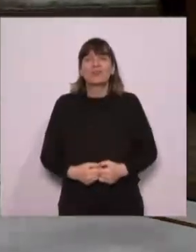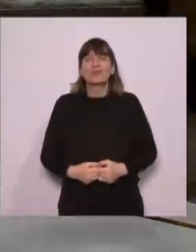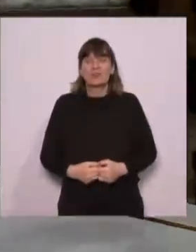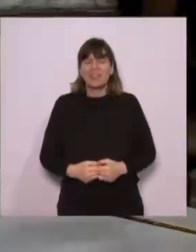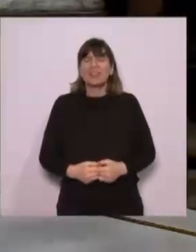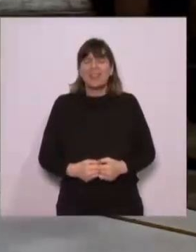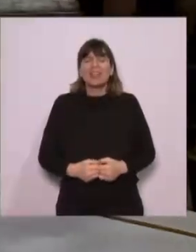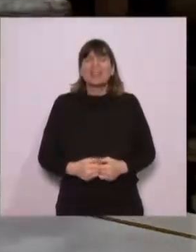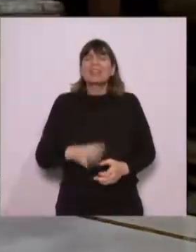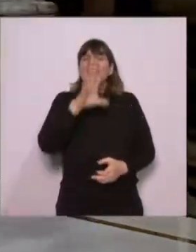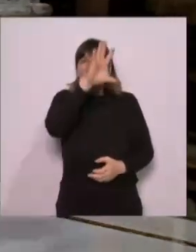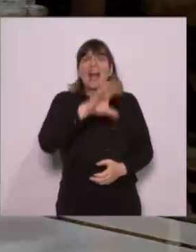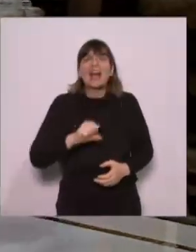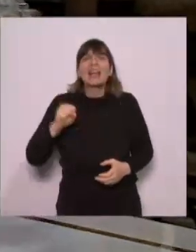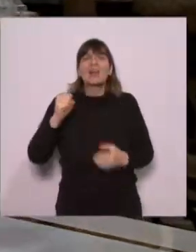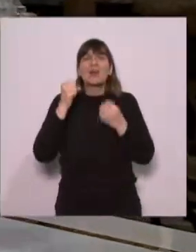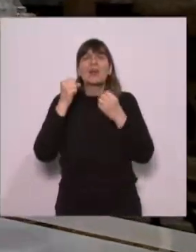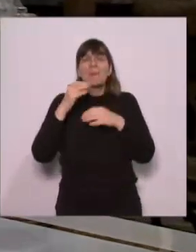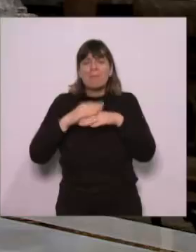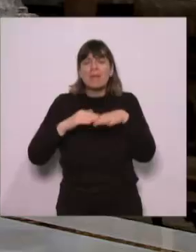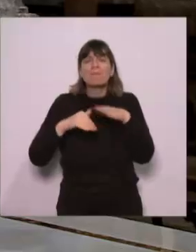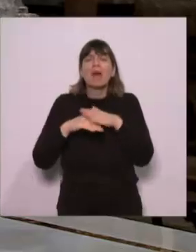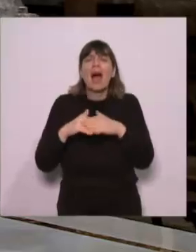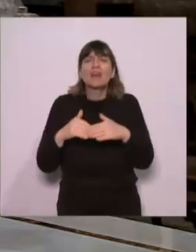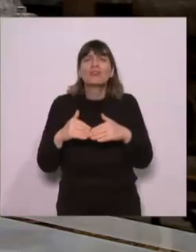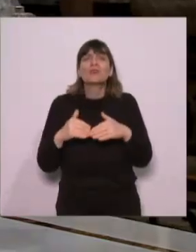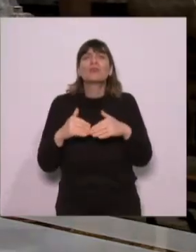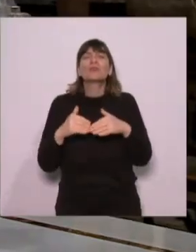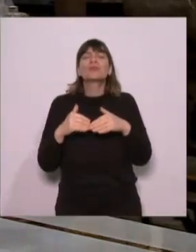Monseñor Joaquín Sucunza, Obispo